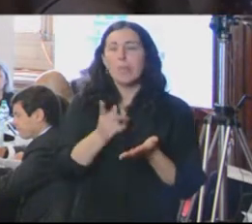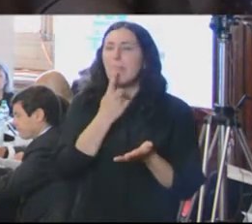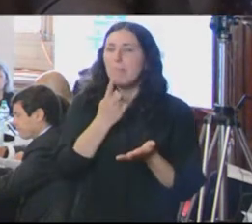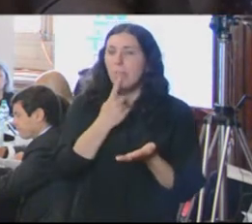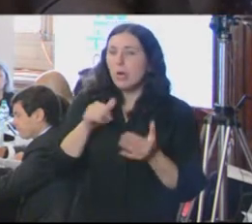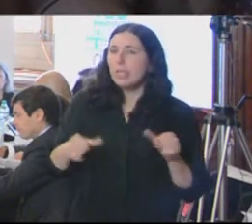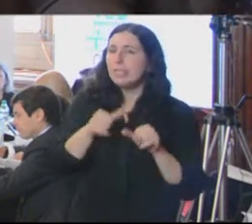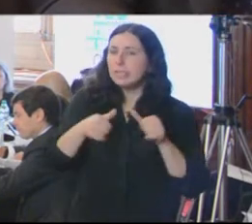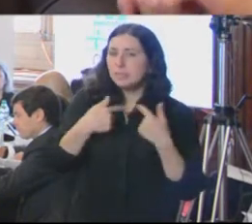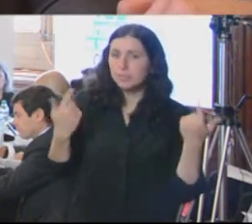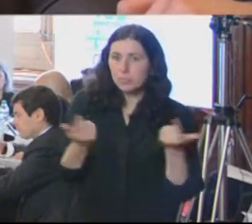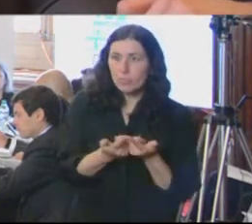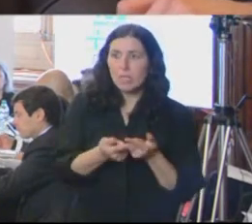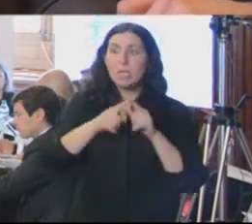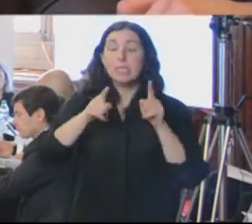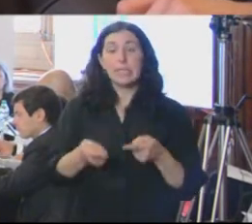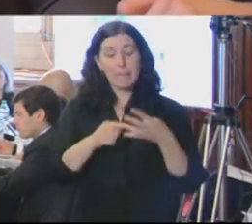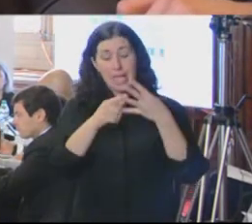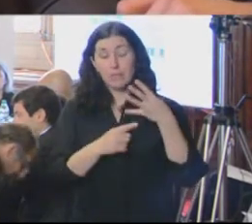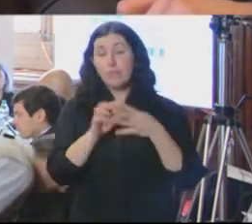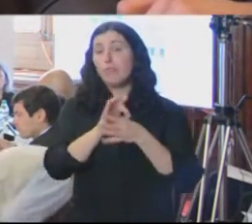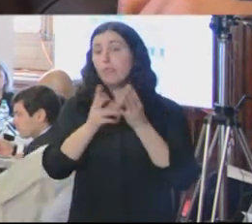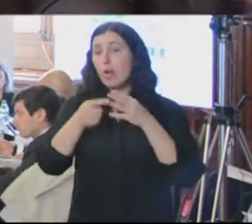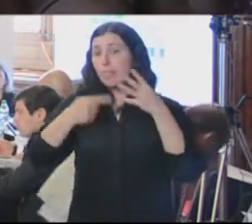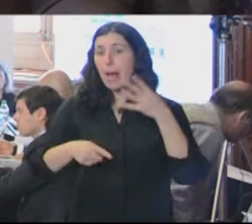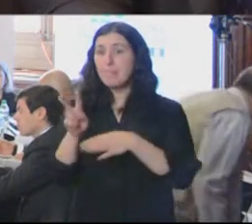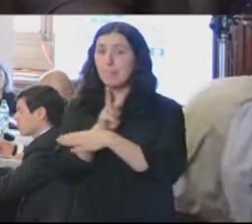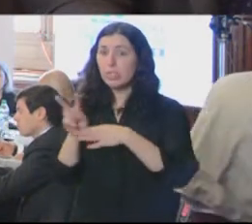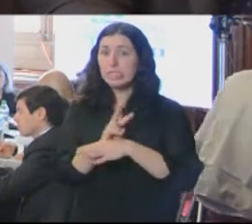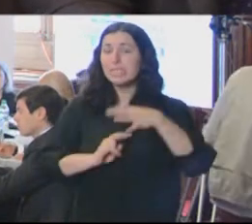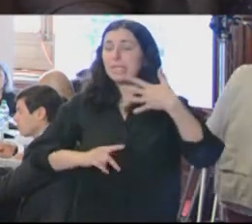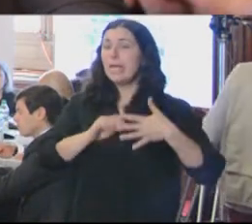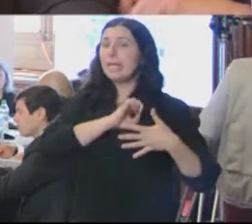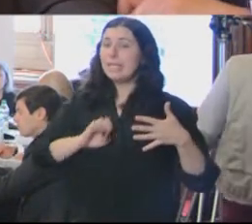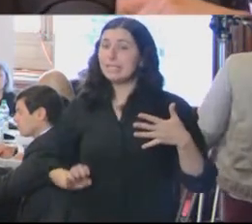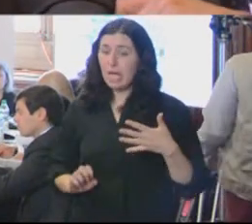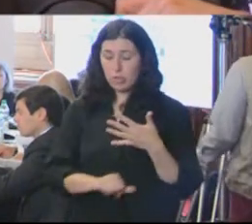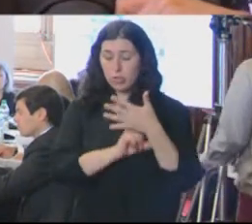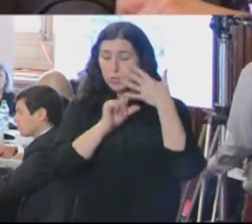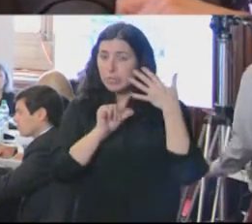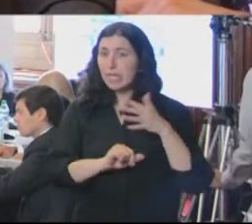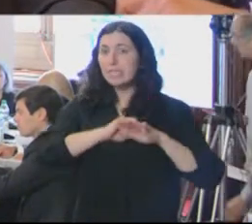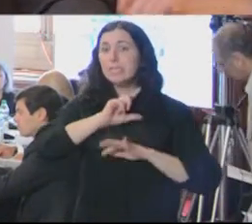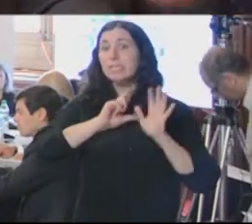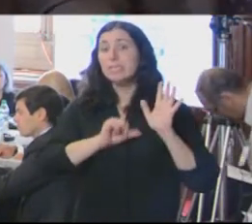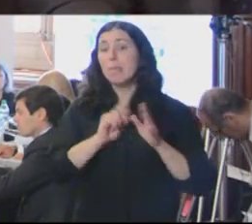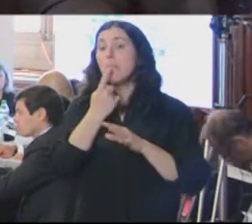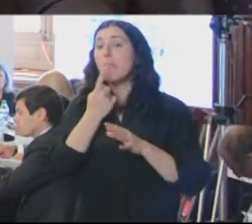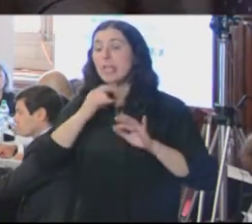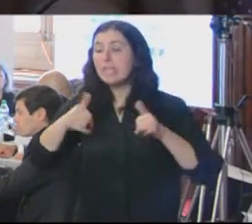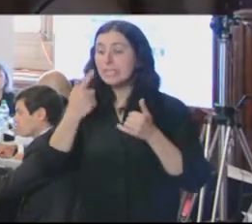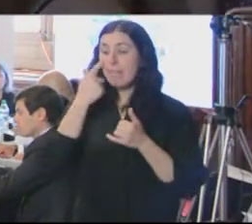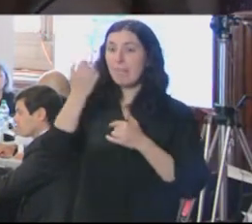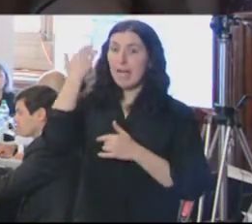sometimiento, cuatro, medidas de protección, cinco, oferta del Estado, seis, políticas inmediatas de prevención y finalmente